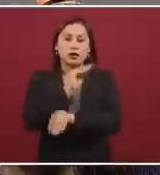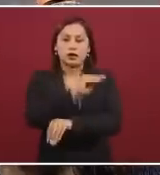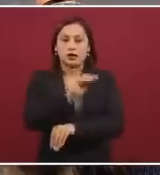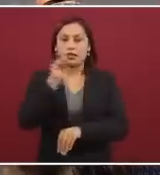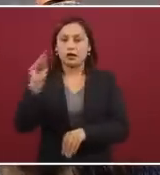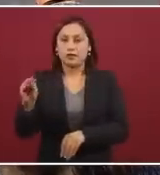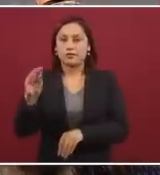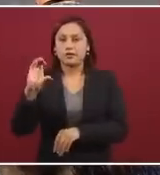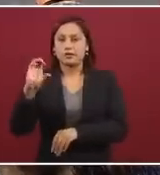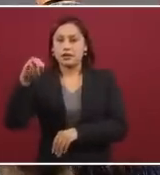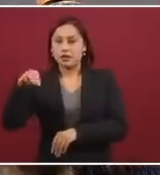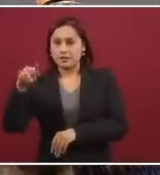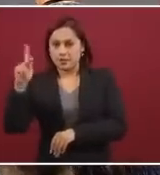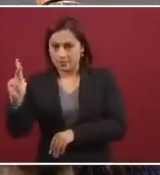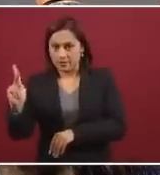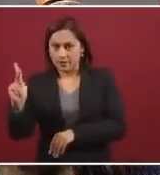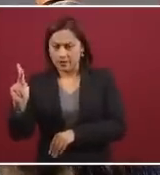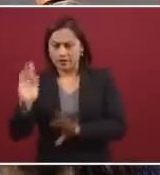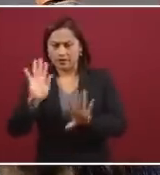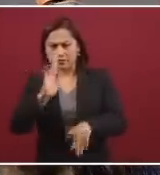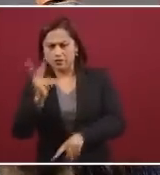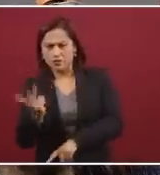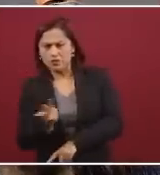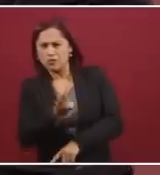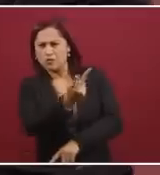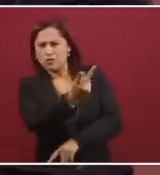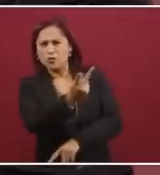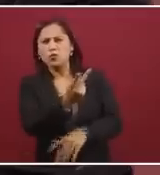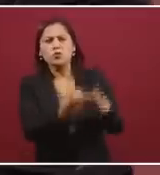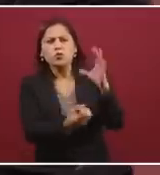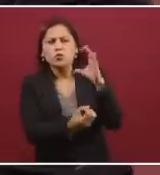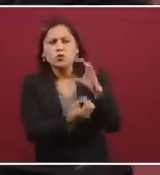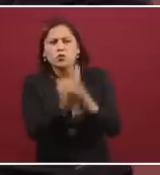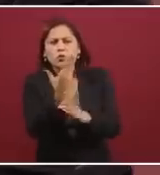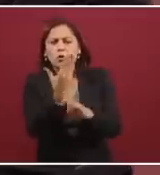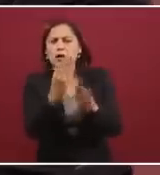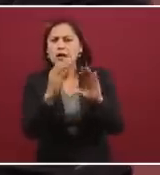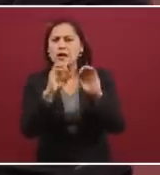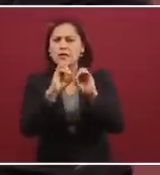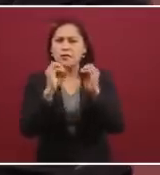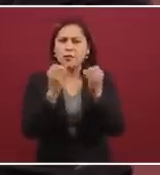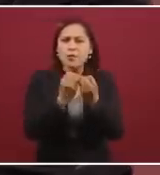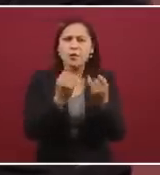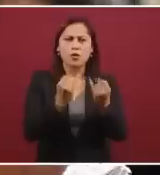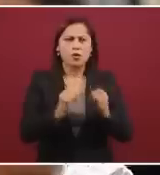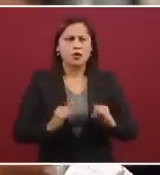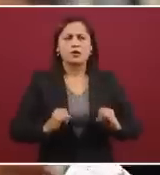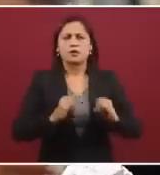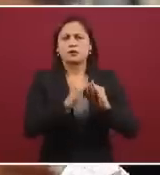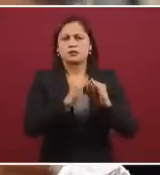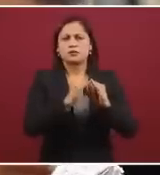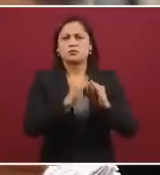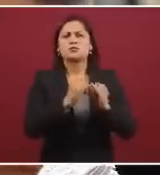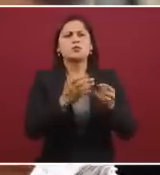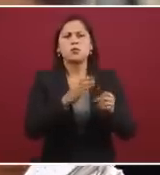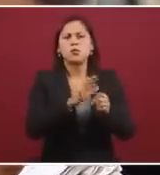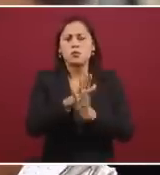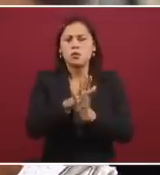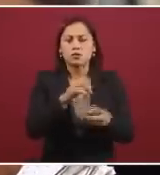presidente podría darnos el nombre de este nuevo organismo quien estará al frente cuáles serán sus funciones